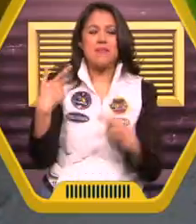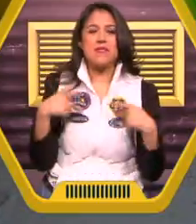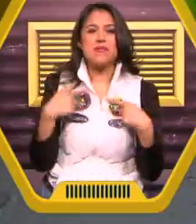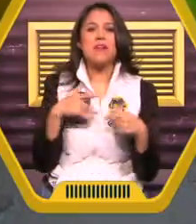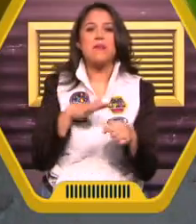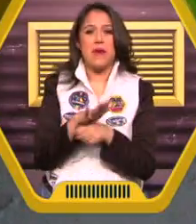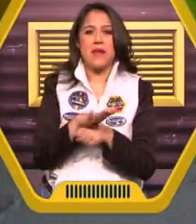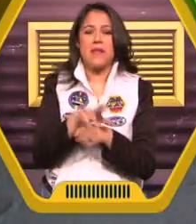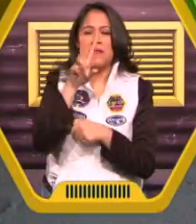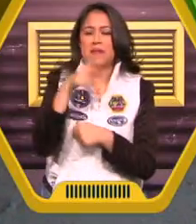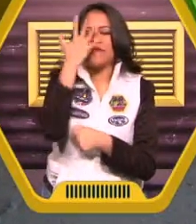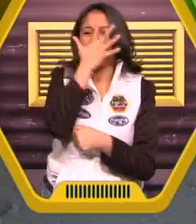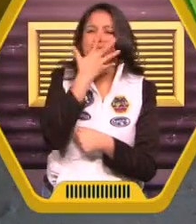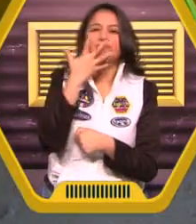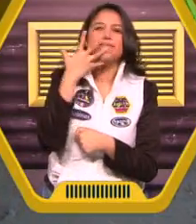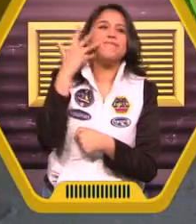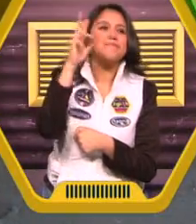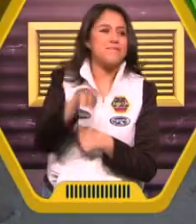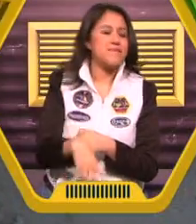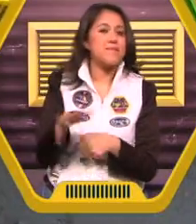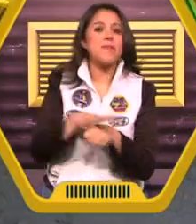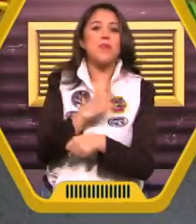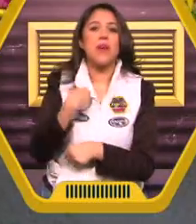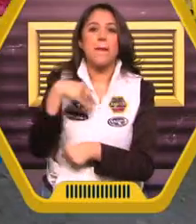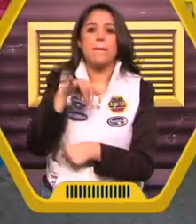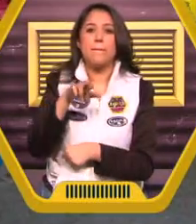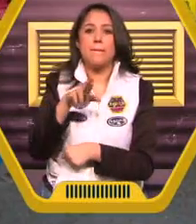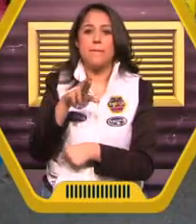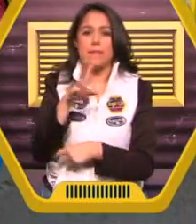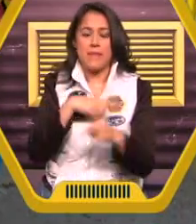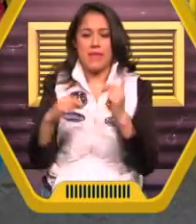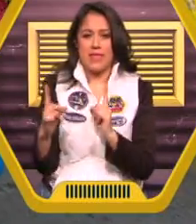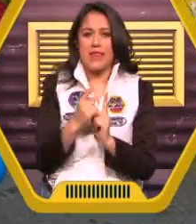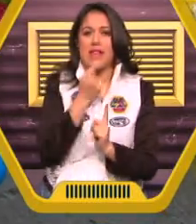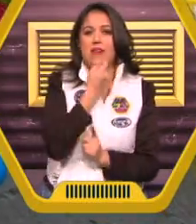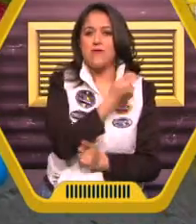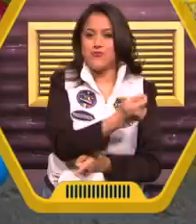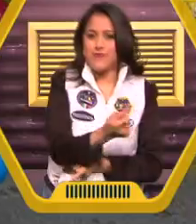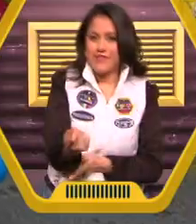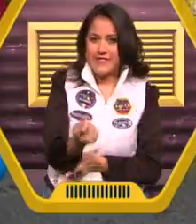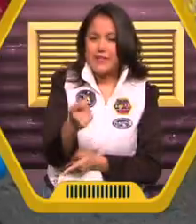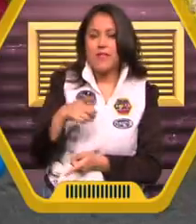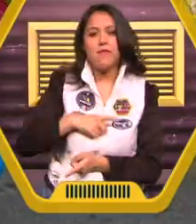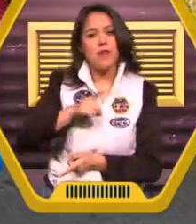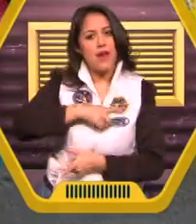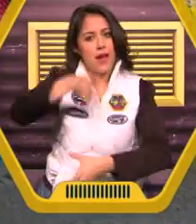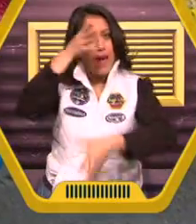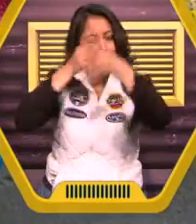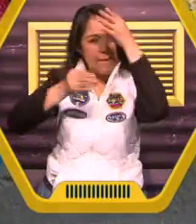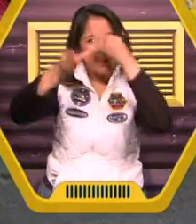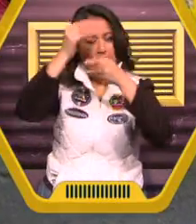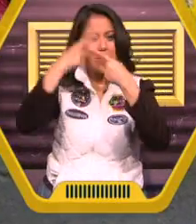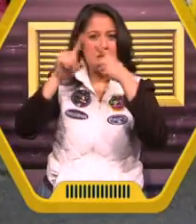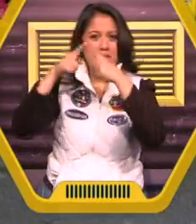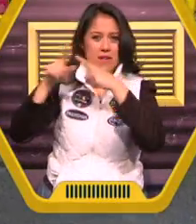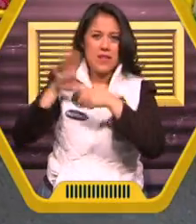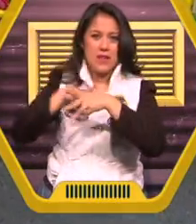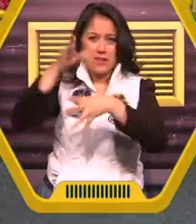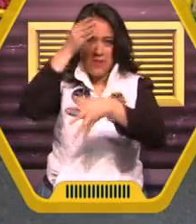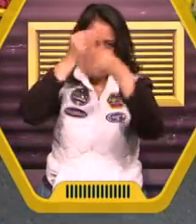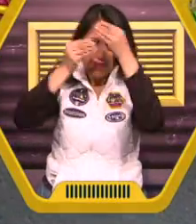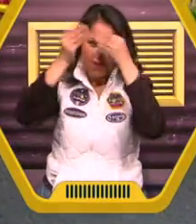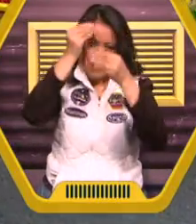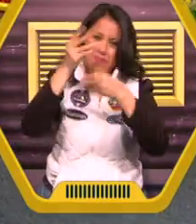Pues increíble, porque sabes que Mariana, traemos hoy a los chiquitos que son los que tienen que aprender. De representantes vienen ellos. Son